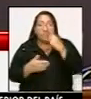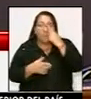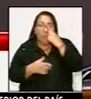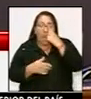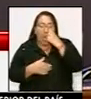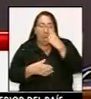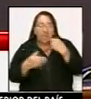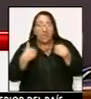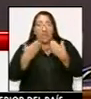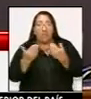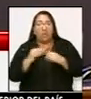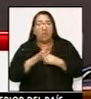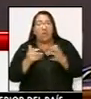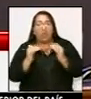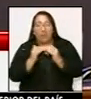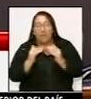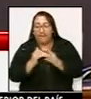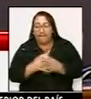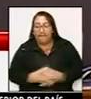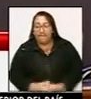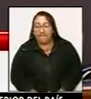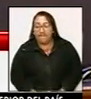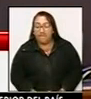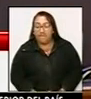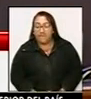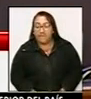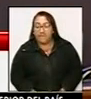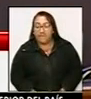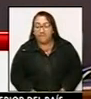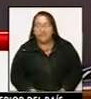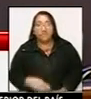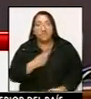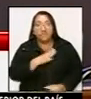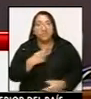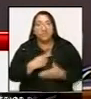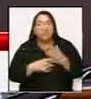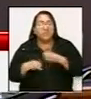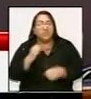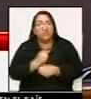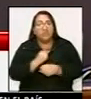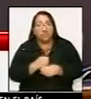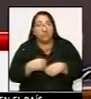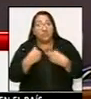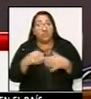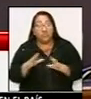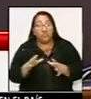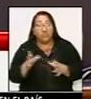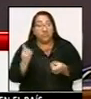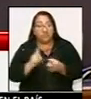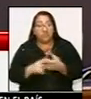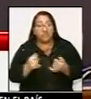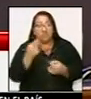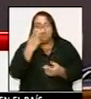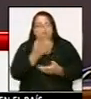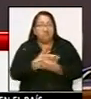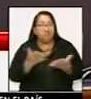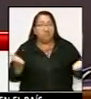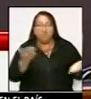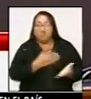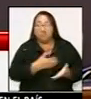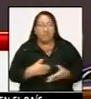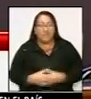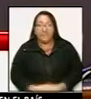lucha contra la desigualdad? Desde el Estado, ¿qué acciones se han venido ejecutando? Hasta el momento no veo nada,